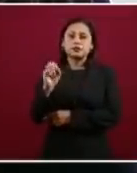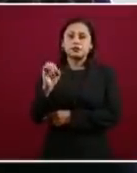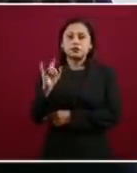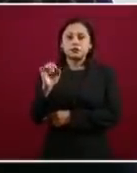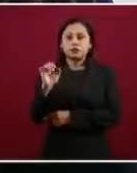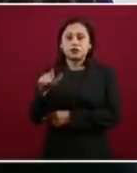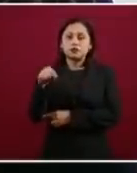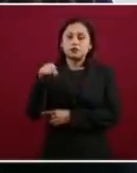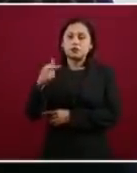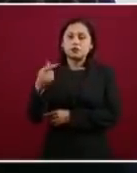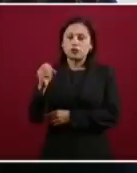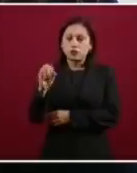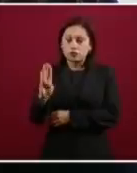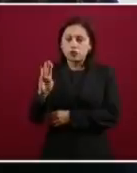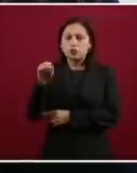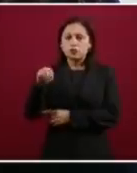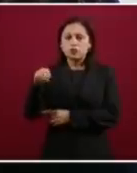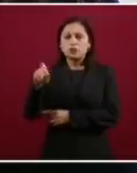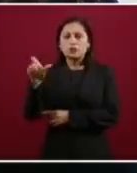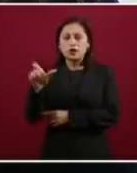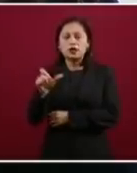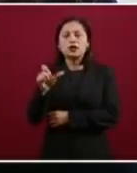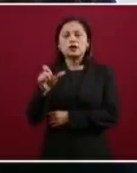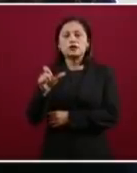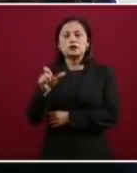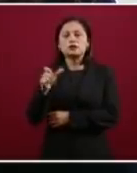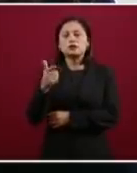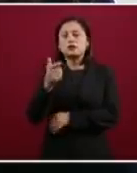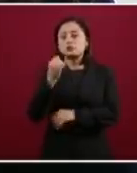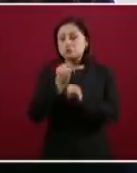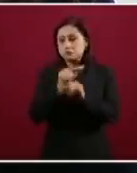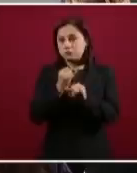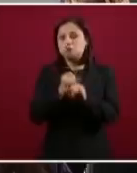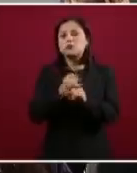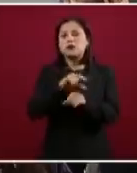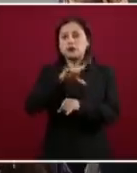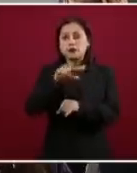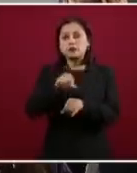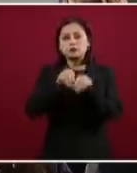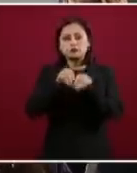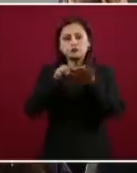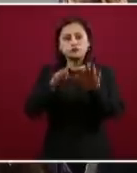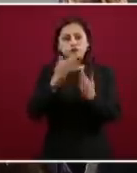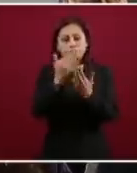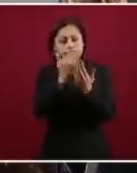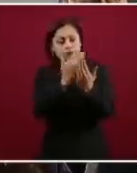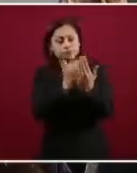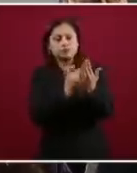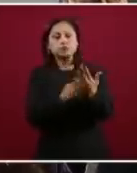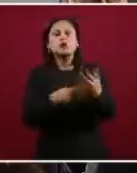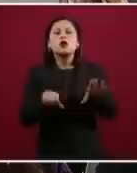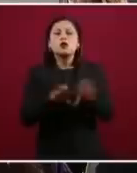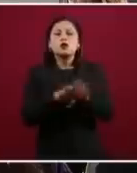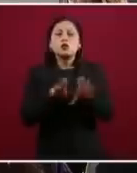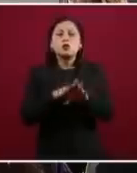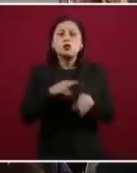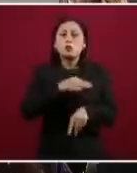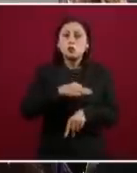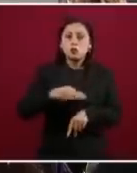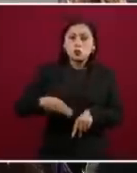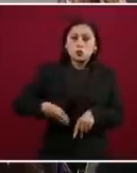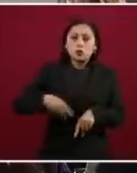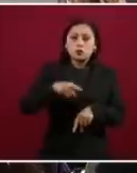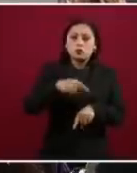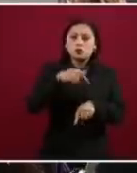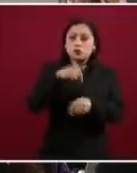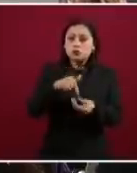www.participacionsocial.gov.mx. En su momento vamos a establecer ahí la metodología que se va a utilizar para determinar la ubicación de los módulos, el número